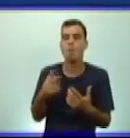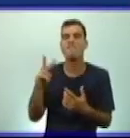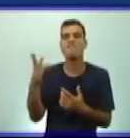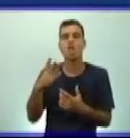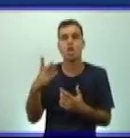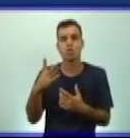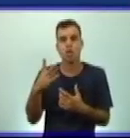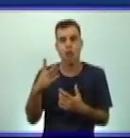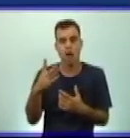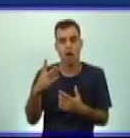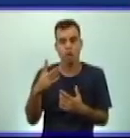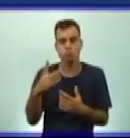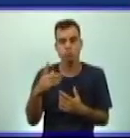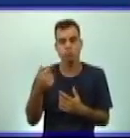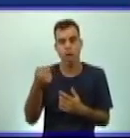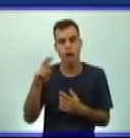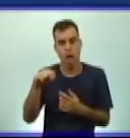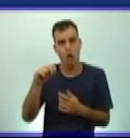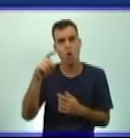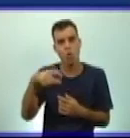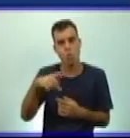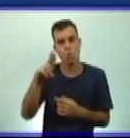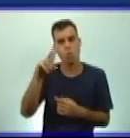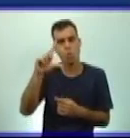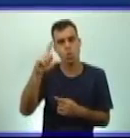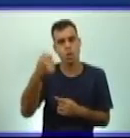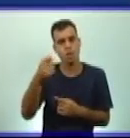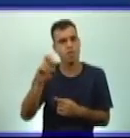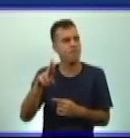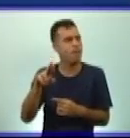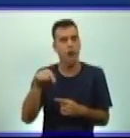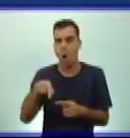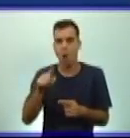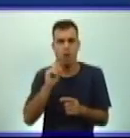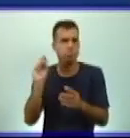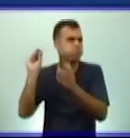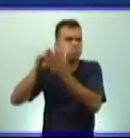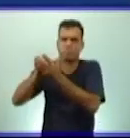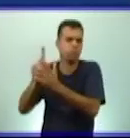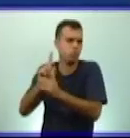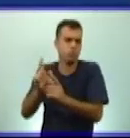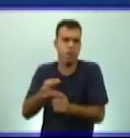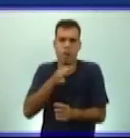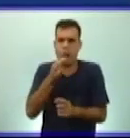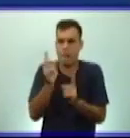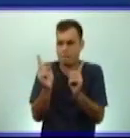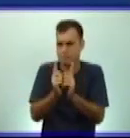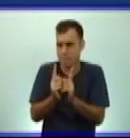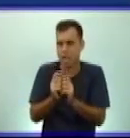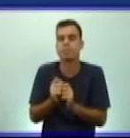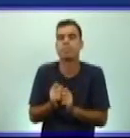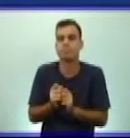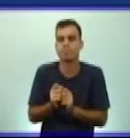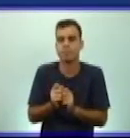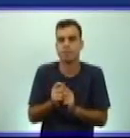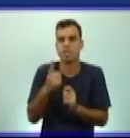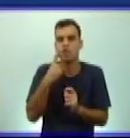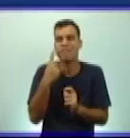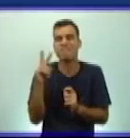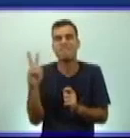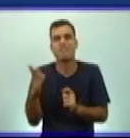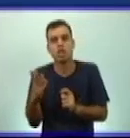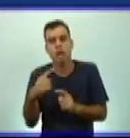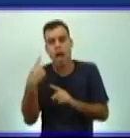angular. Nosotros no tenemos que ahora representar la velocidad angular, solamente determinar esta velocidad y ver sus